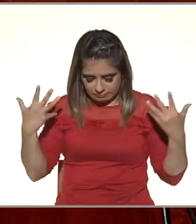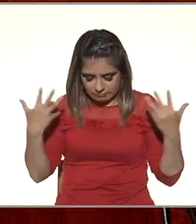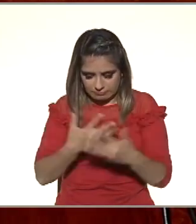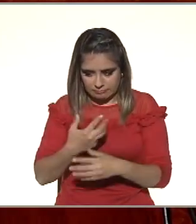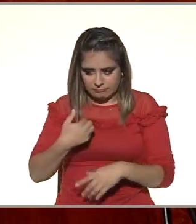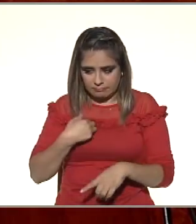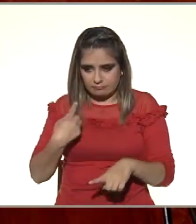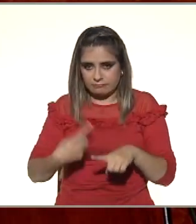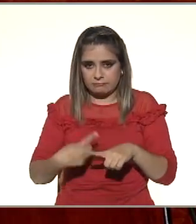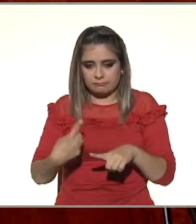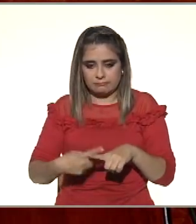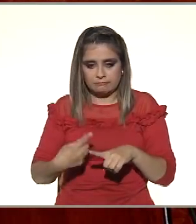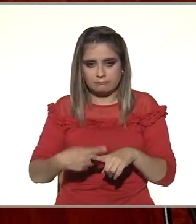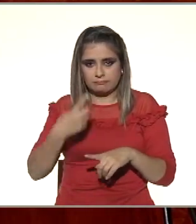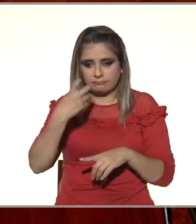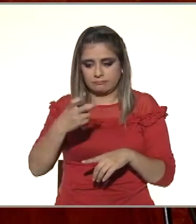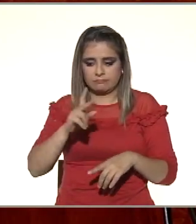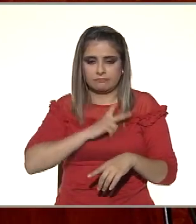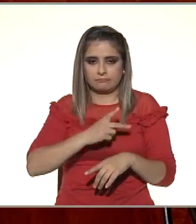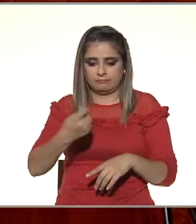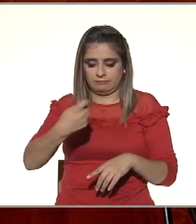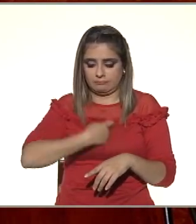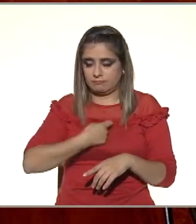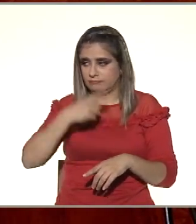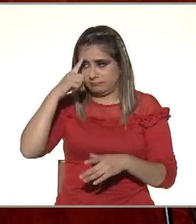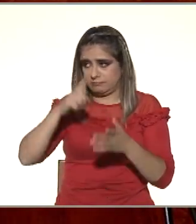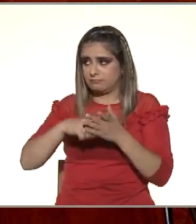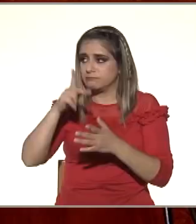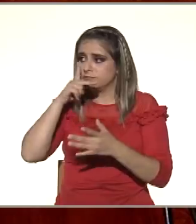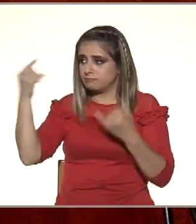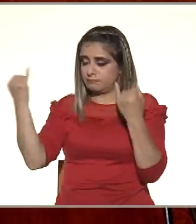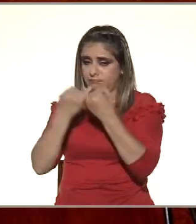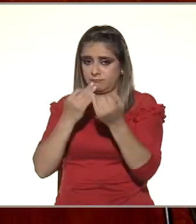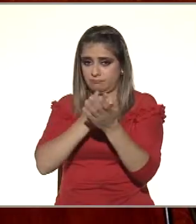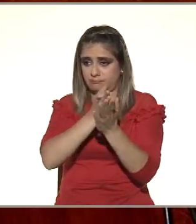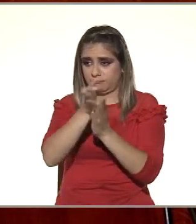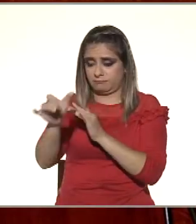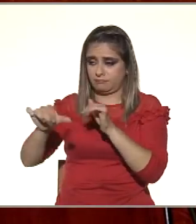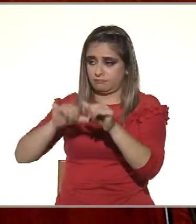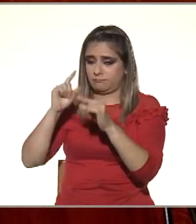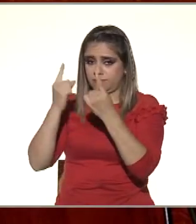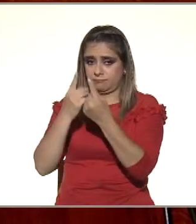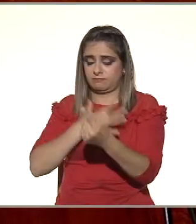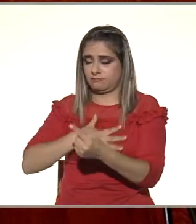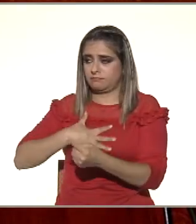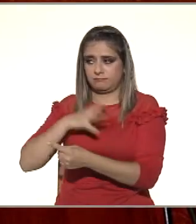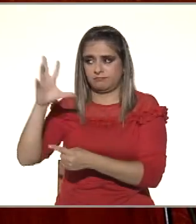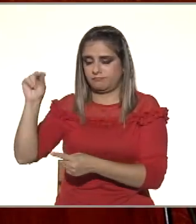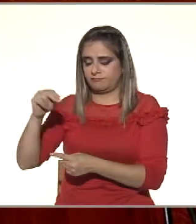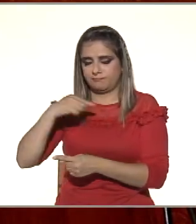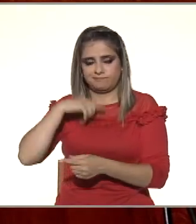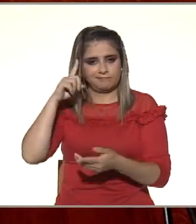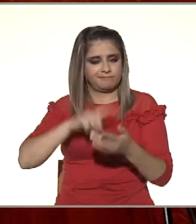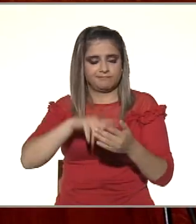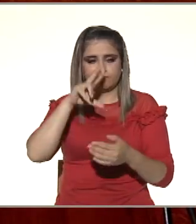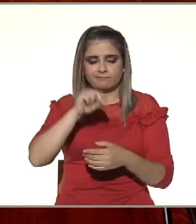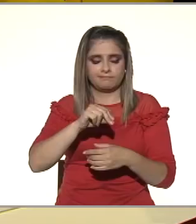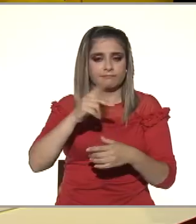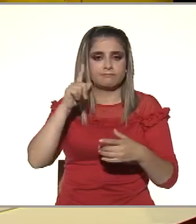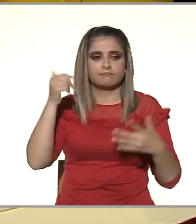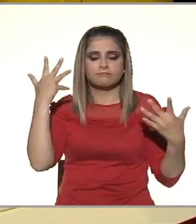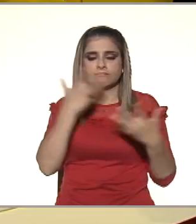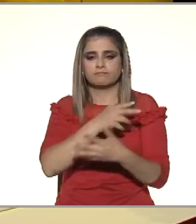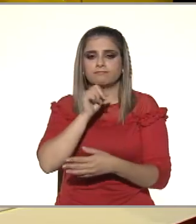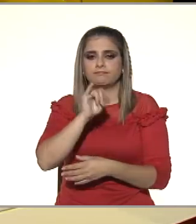problema era una ruptura de identidad terrible. Claro. Porque la gran mayoría de infieles defienden. Hay